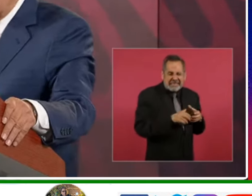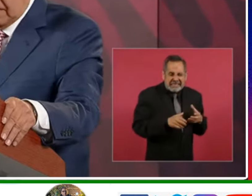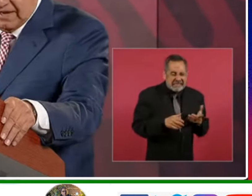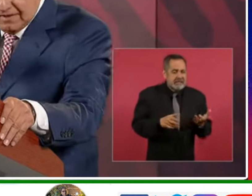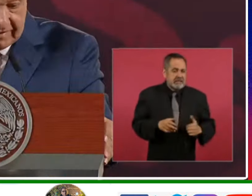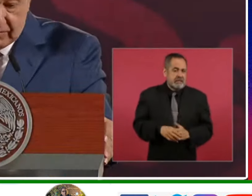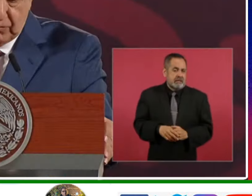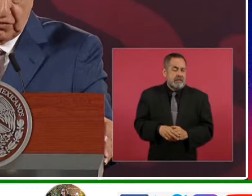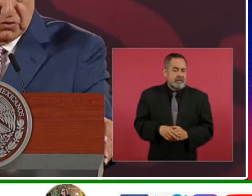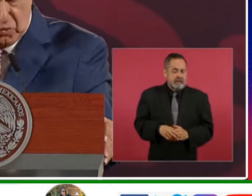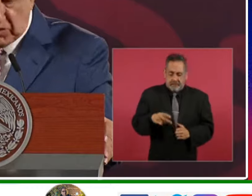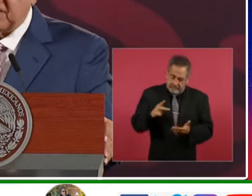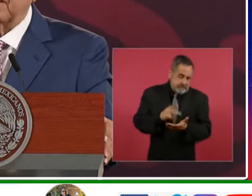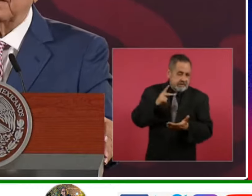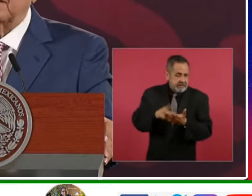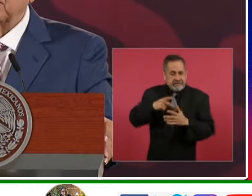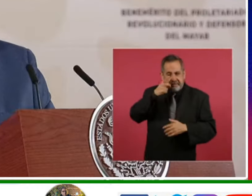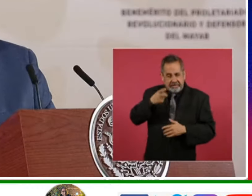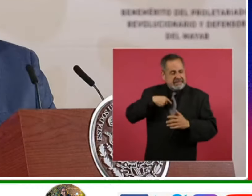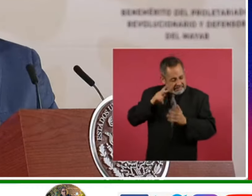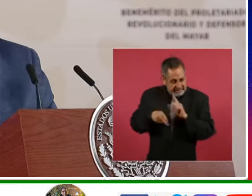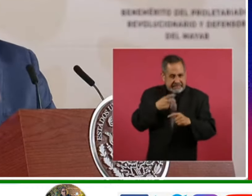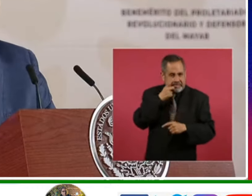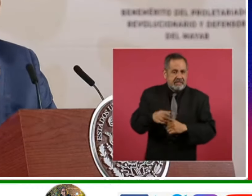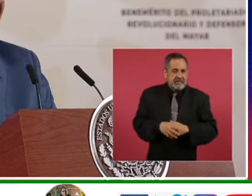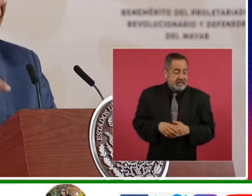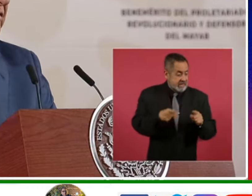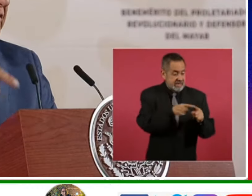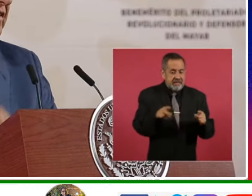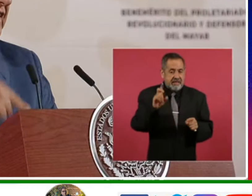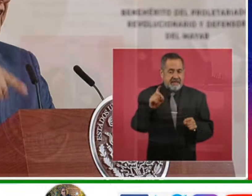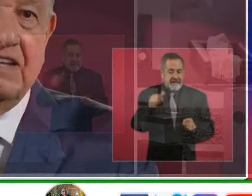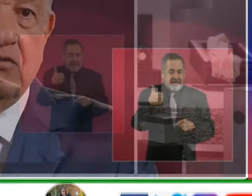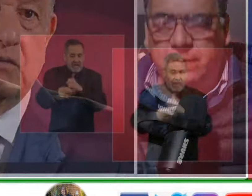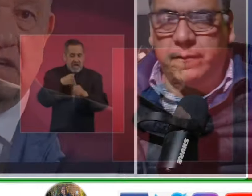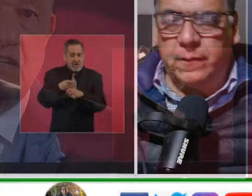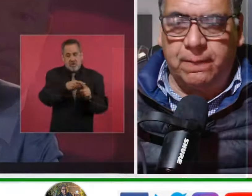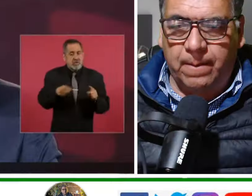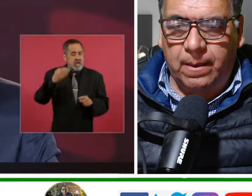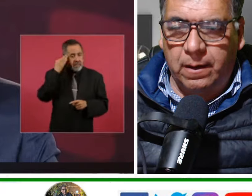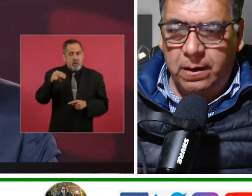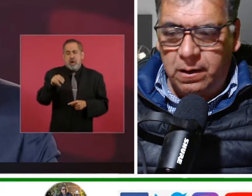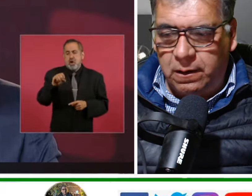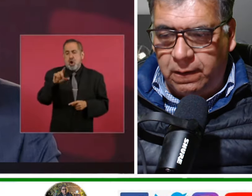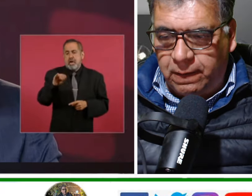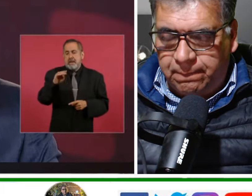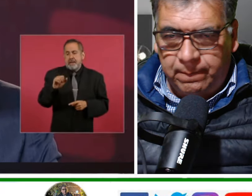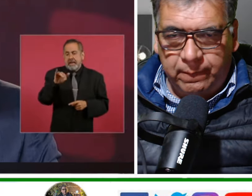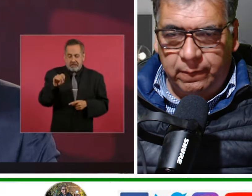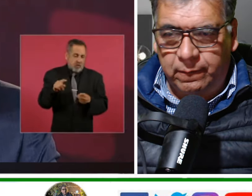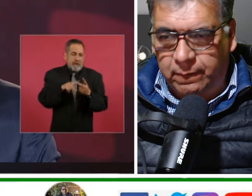ya lo hemos dicho y lo voy a seguir diciendo en 36 años de neoliberalismo o